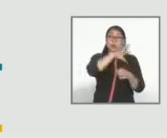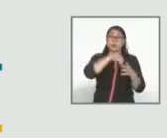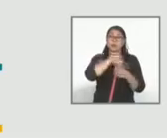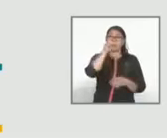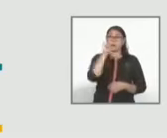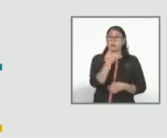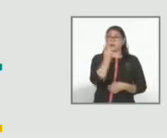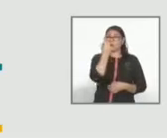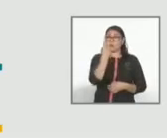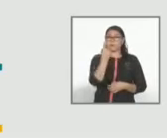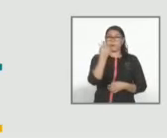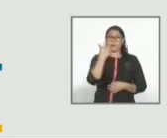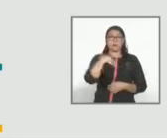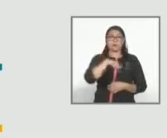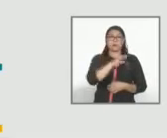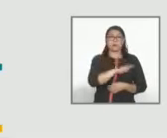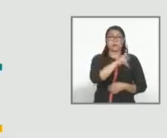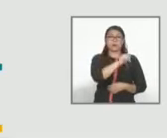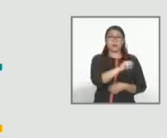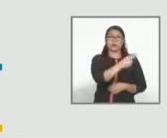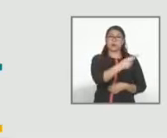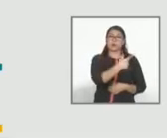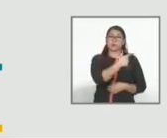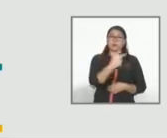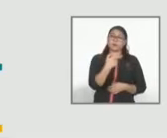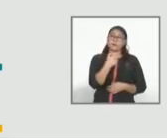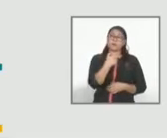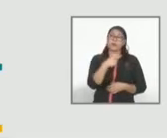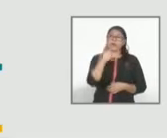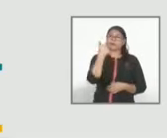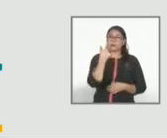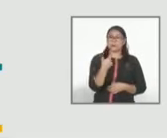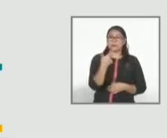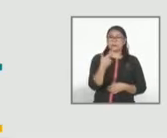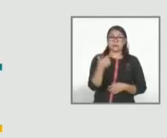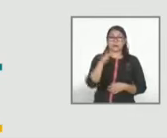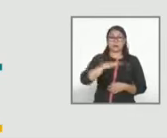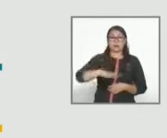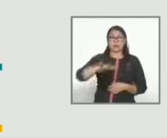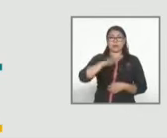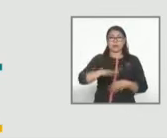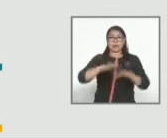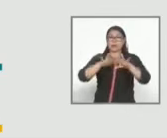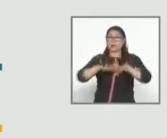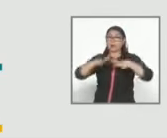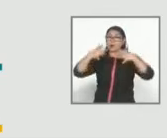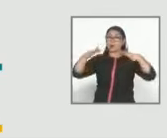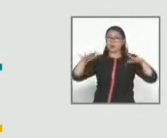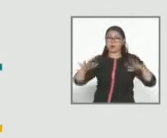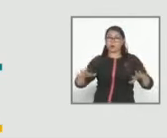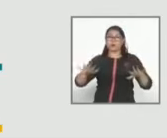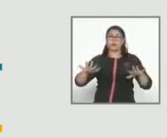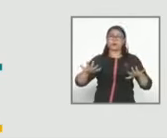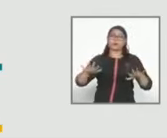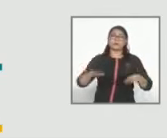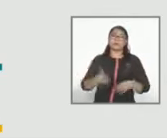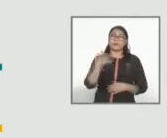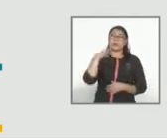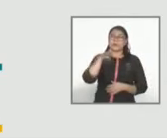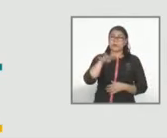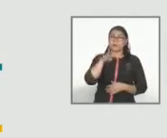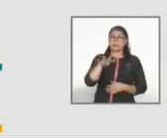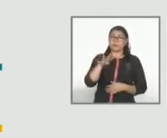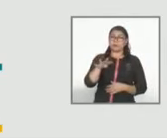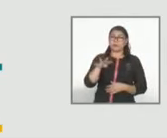21, la jurisdicción sanitaria número 3, Tuxtepec, 7, la jurisdicción sanitaria número 4, Costa,